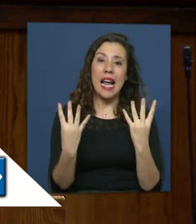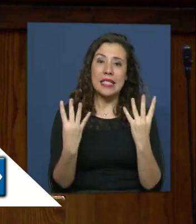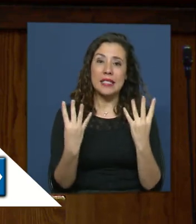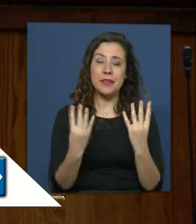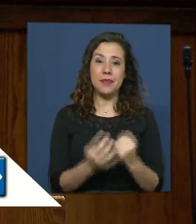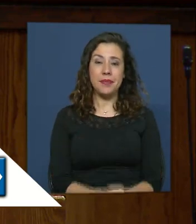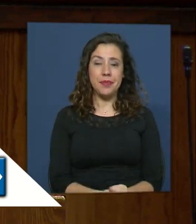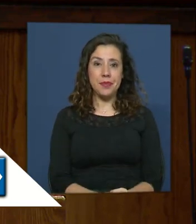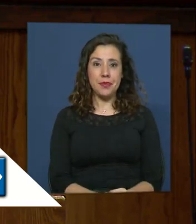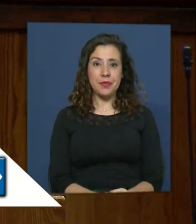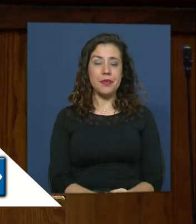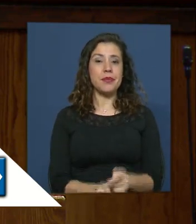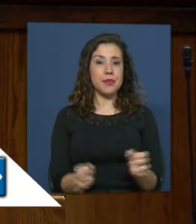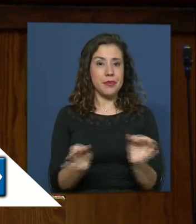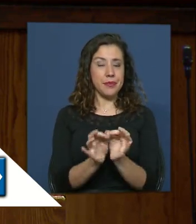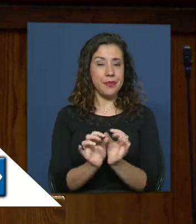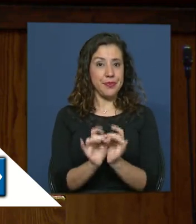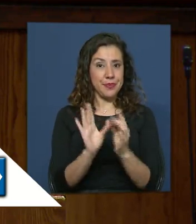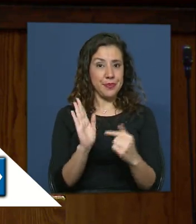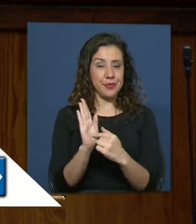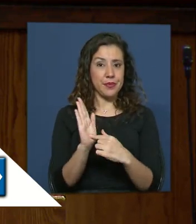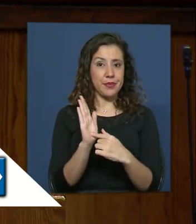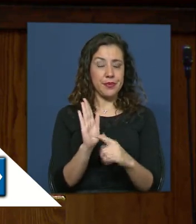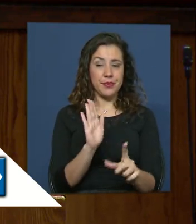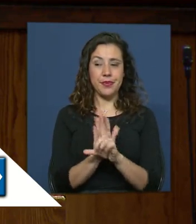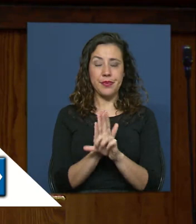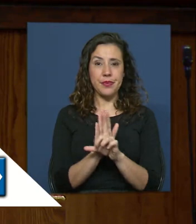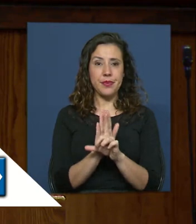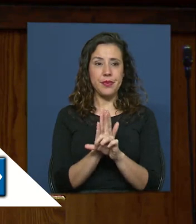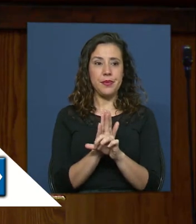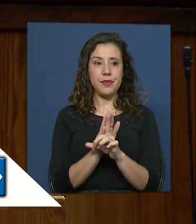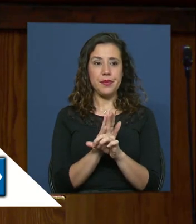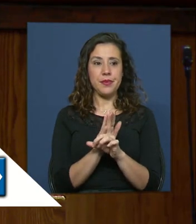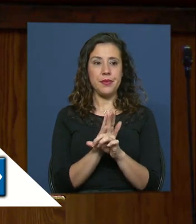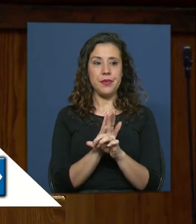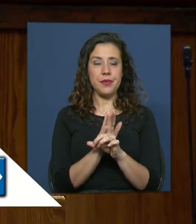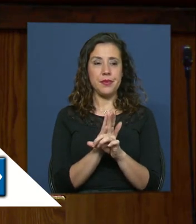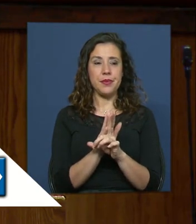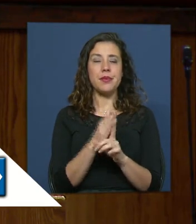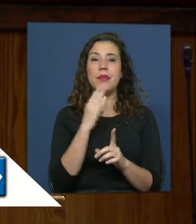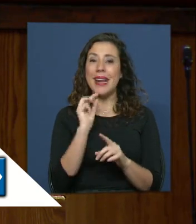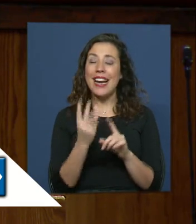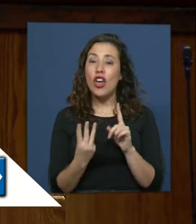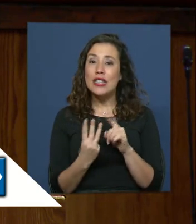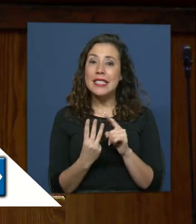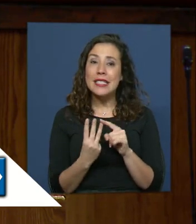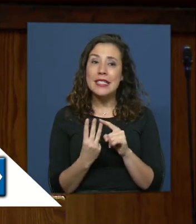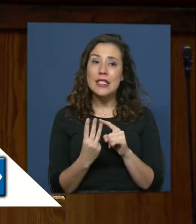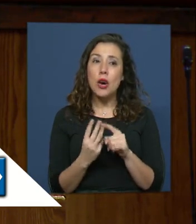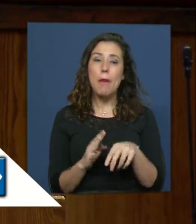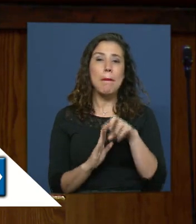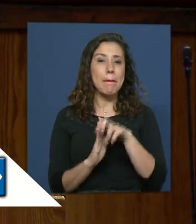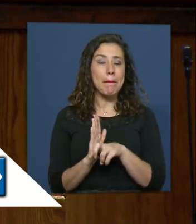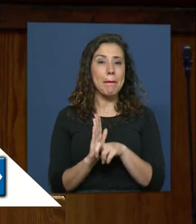es cierto?, en esta modificación, porque en la práctica ya estaba ocurriendo así. Como tercer punto, el proyecto propone